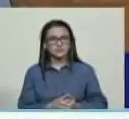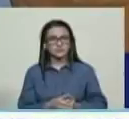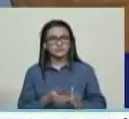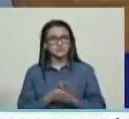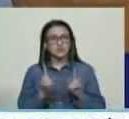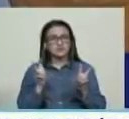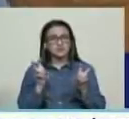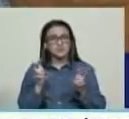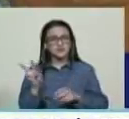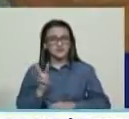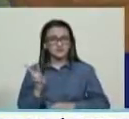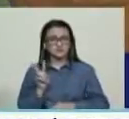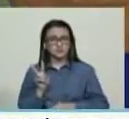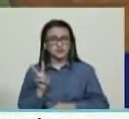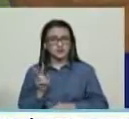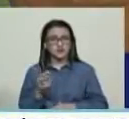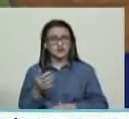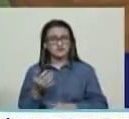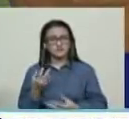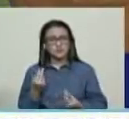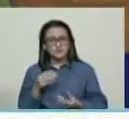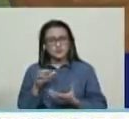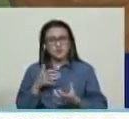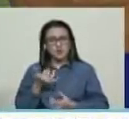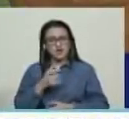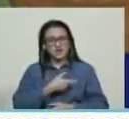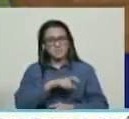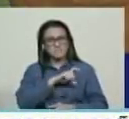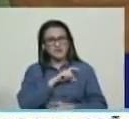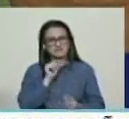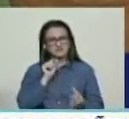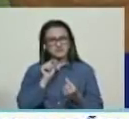un tema de Venezuela. Bastante problema tiene España para